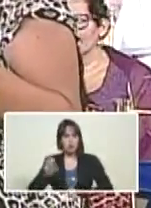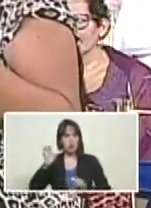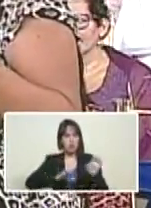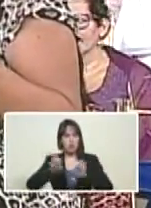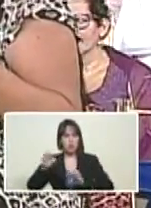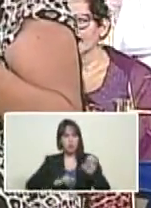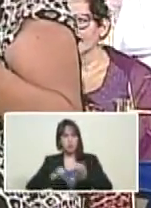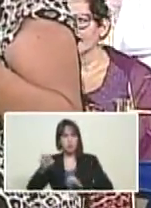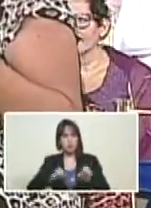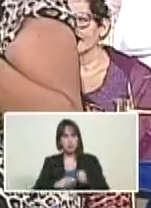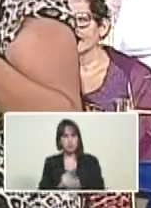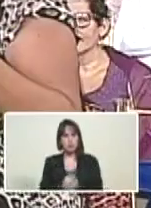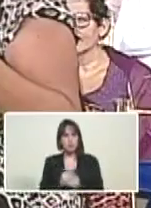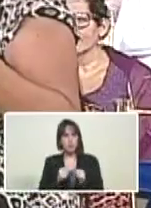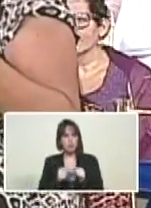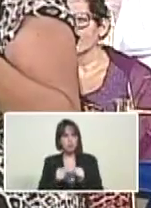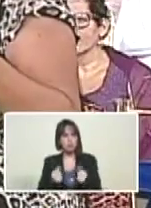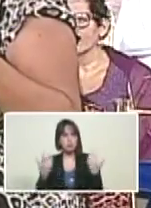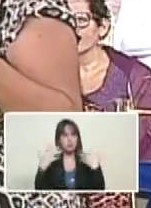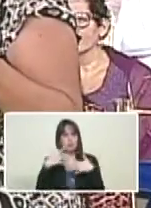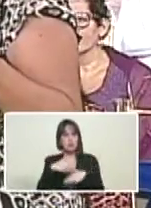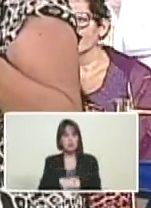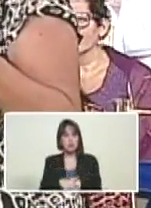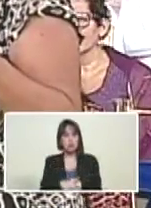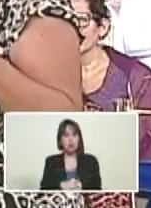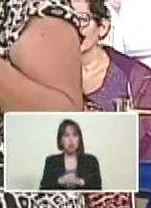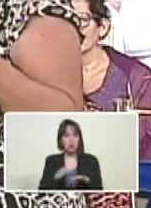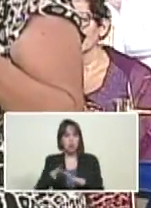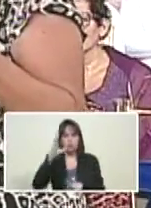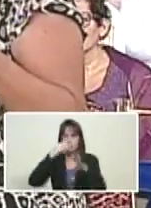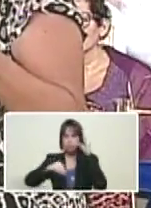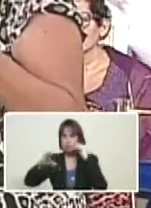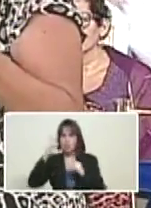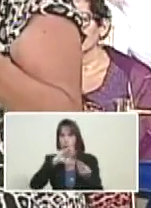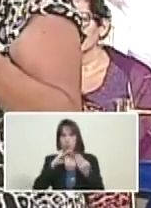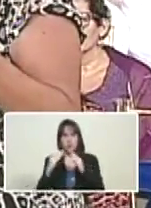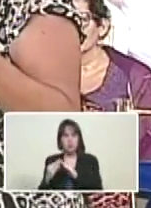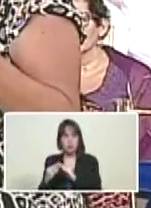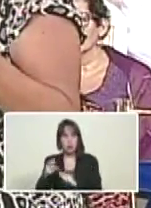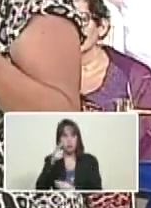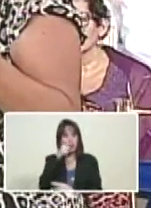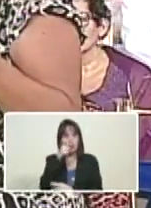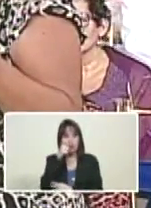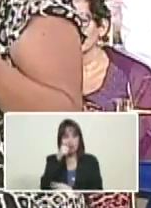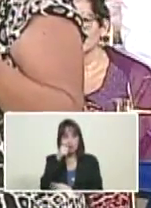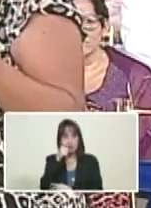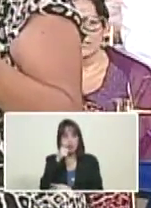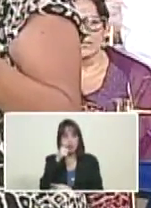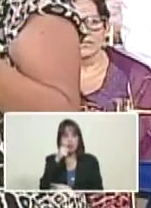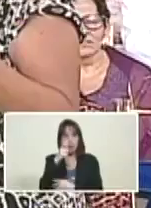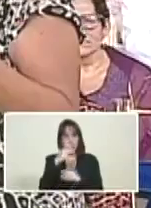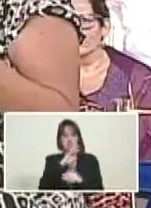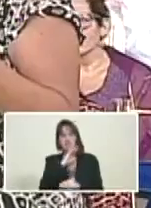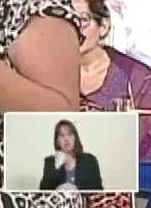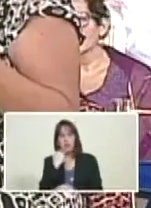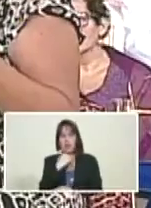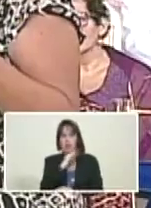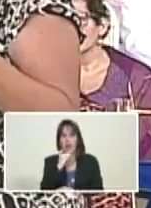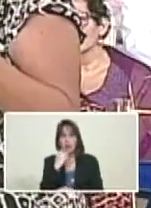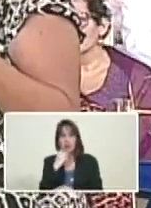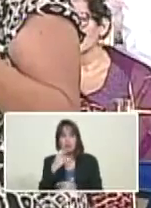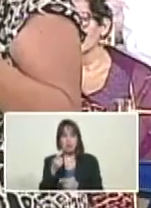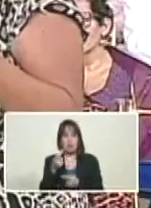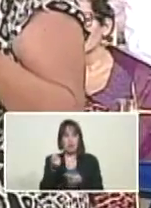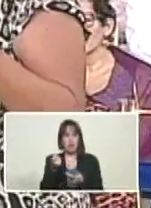evaluación, seguimiento, integración y formación comunitaria, vigilancia epidemiológica, diseño de